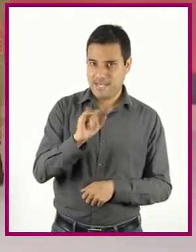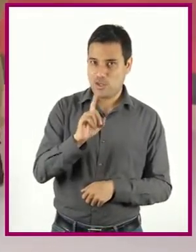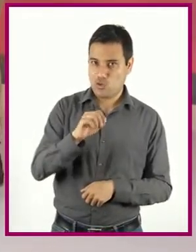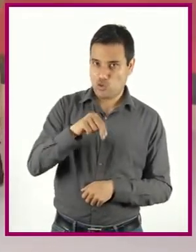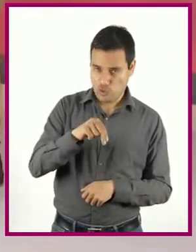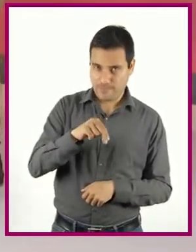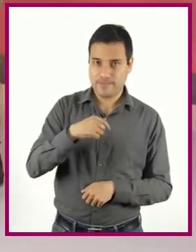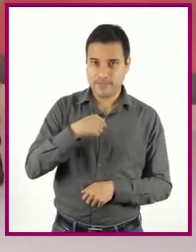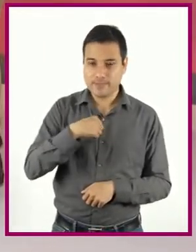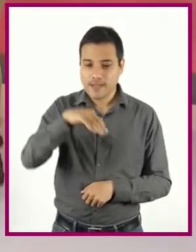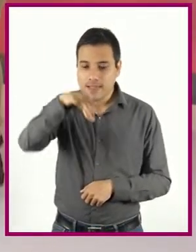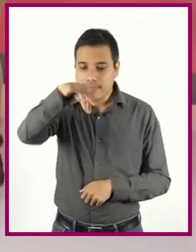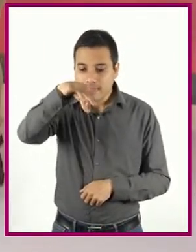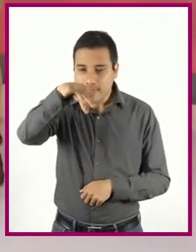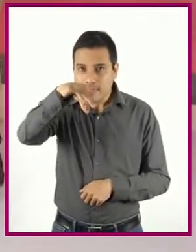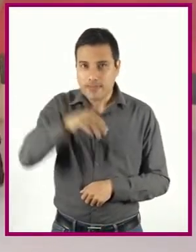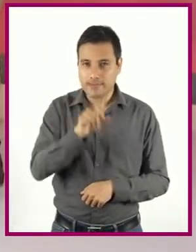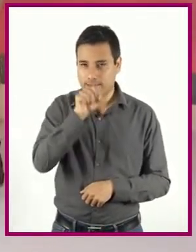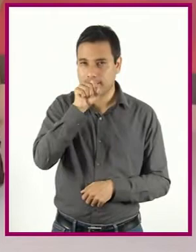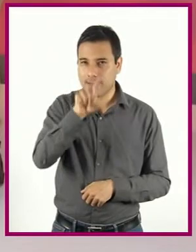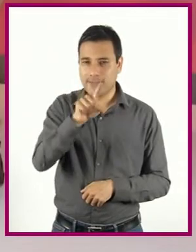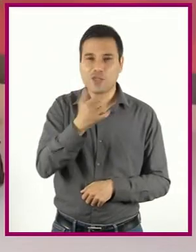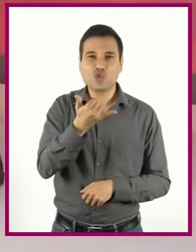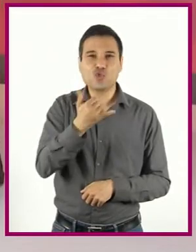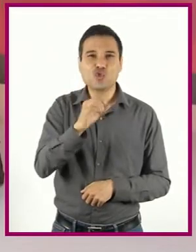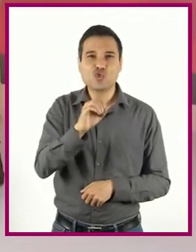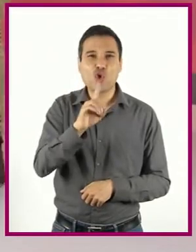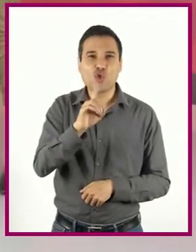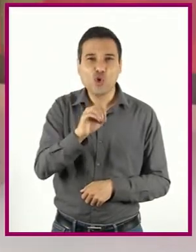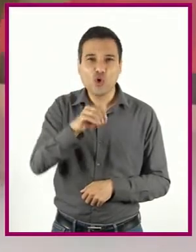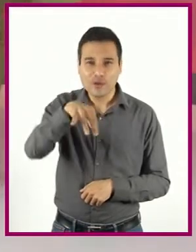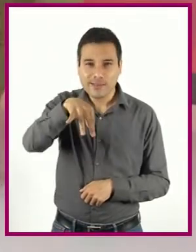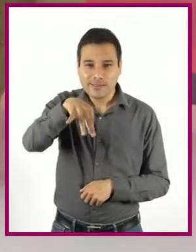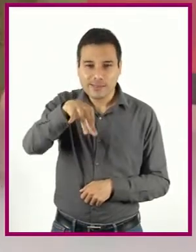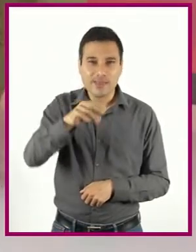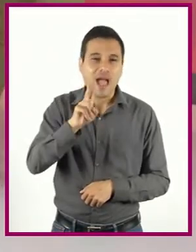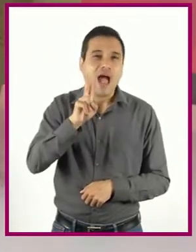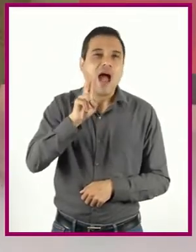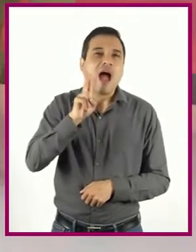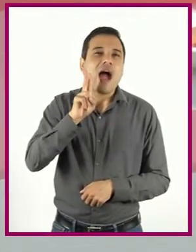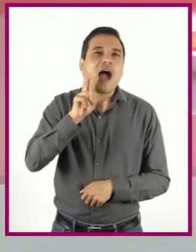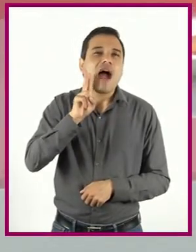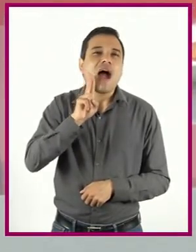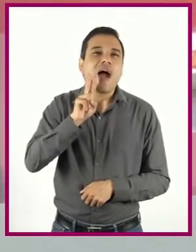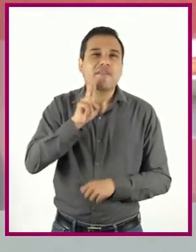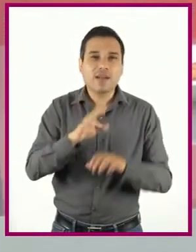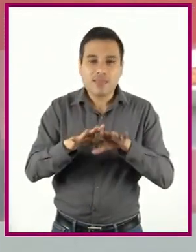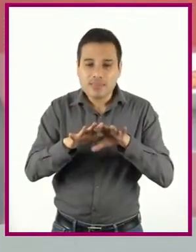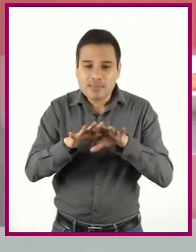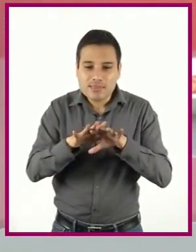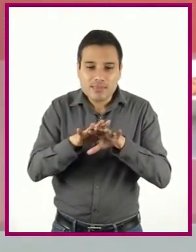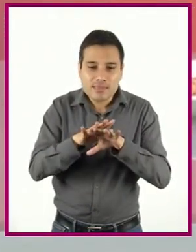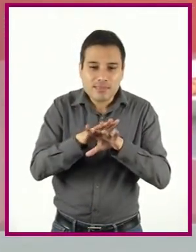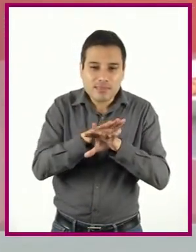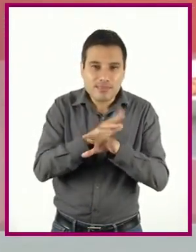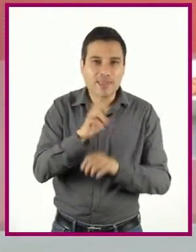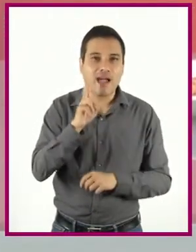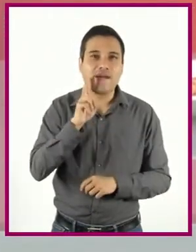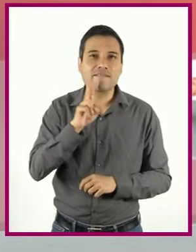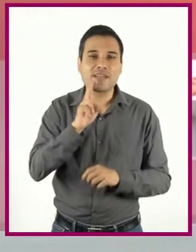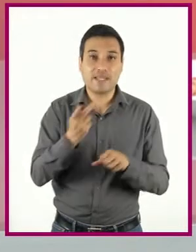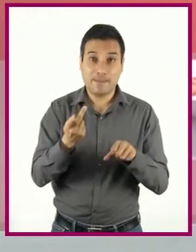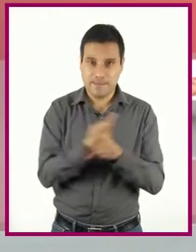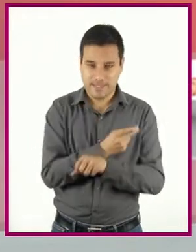agregaremos unas gotas de yodo. Esto servirá como testigo, es decir, al contener la disolución de